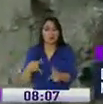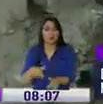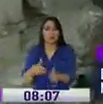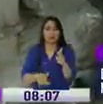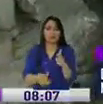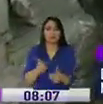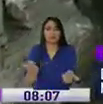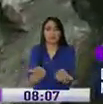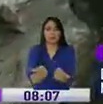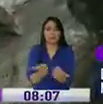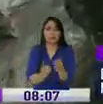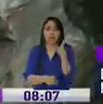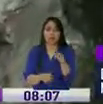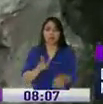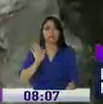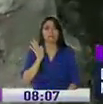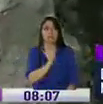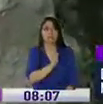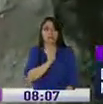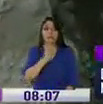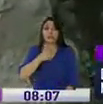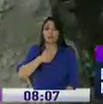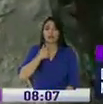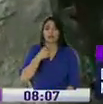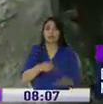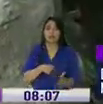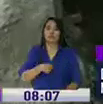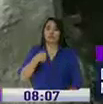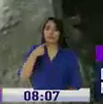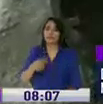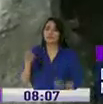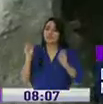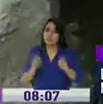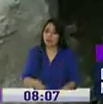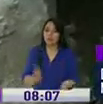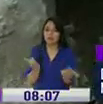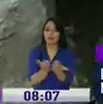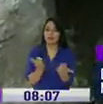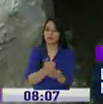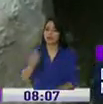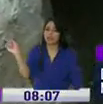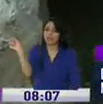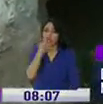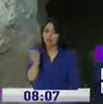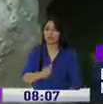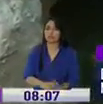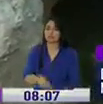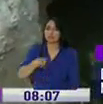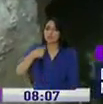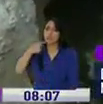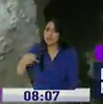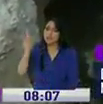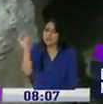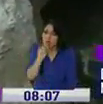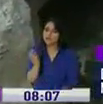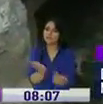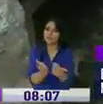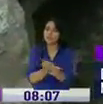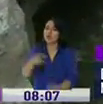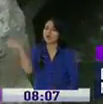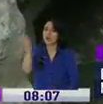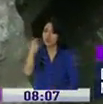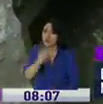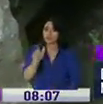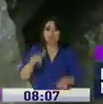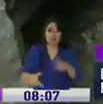vecinos, a mí me han amenazado porque yo les he dicho que no me pongan la basura arriba, porque nadie les ha dicho que pongan la basura arriba, y tengo